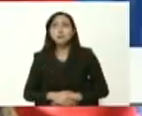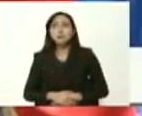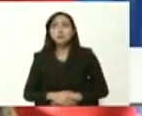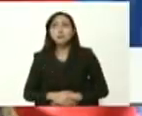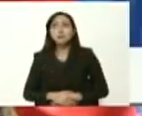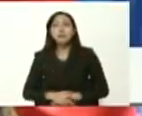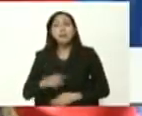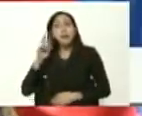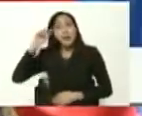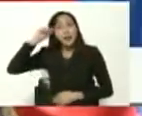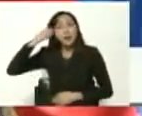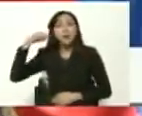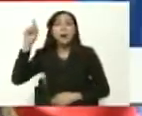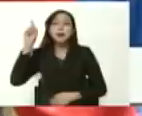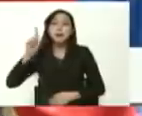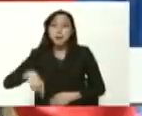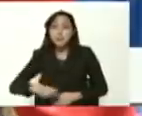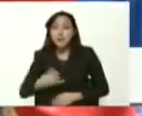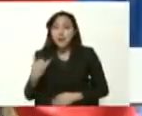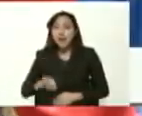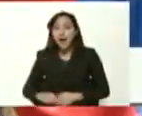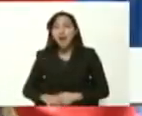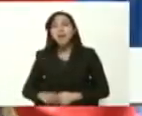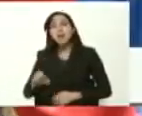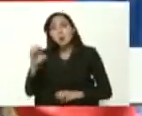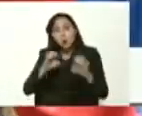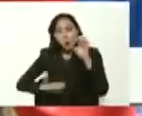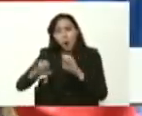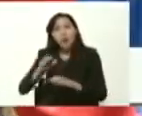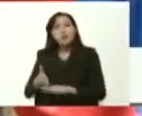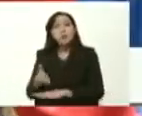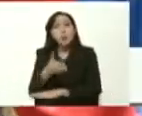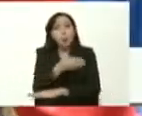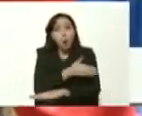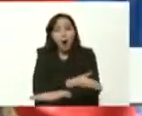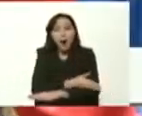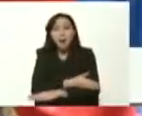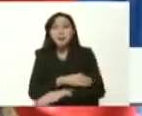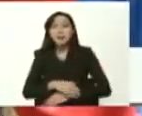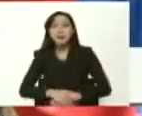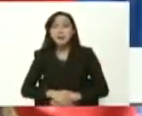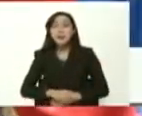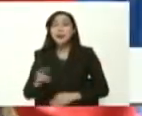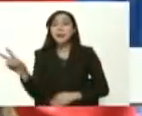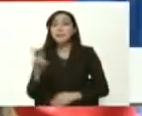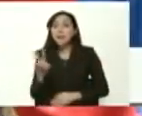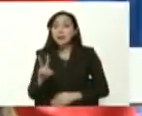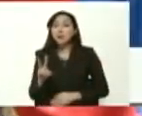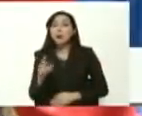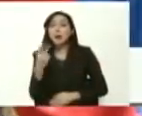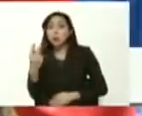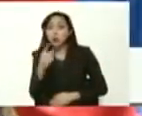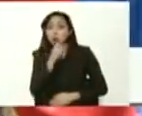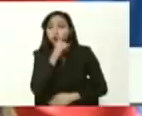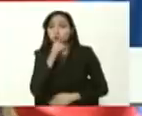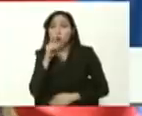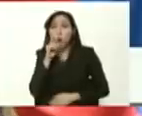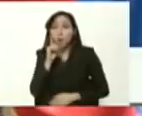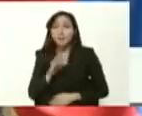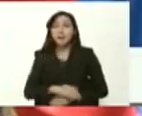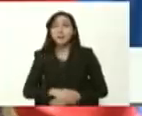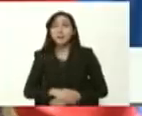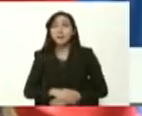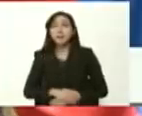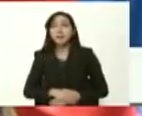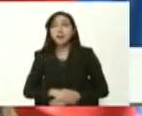forma parte de un examen preliminar conocido como Venezuela 2 en la Corte